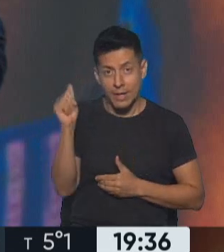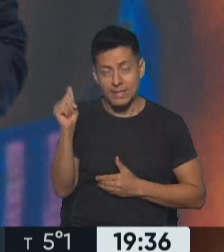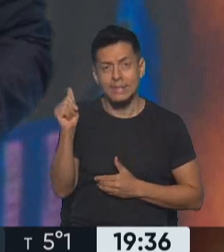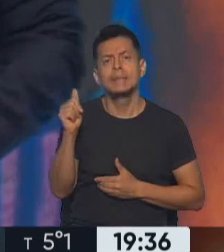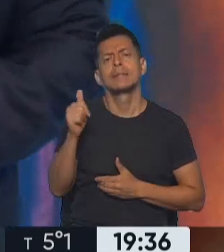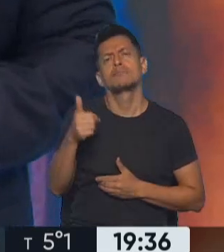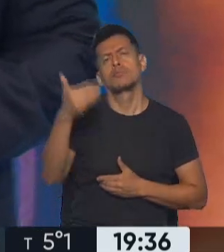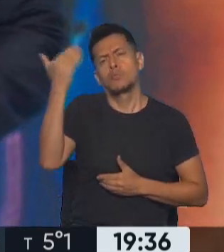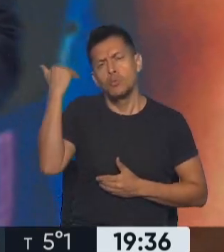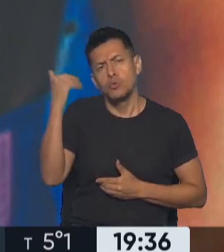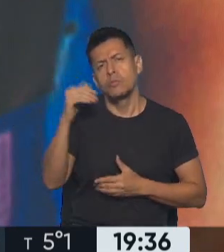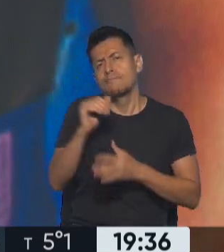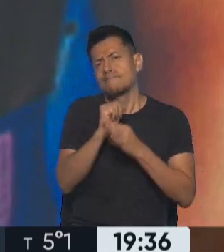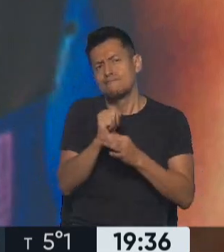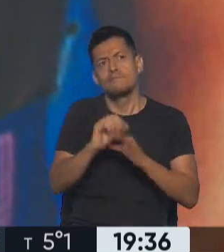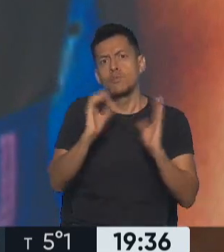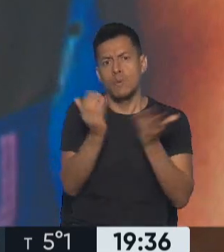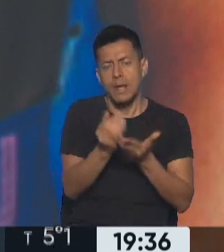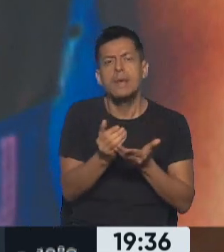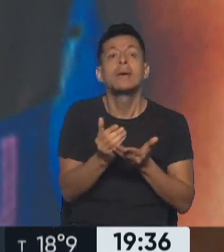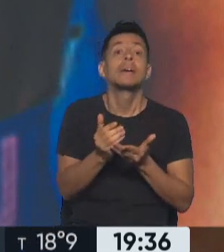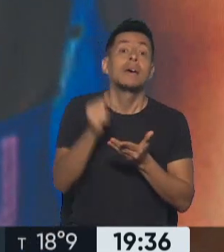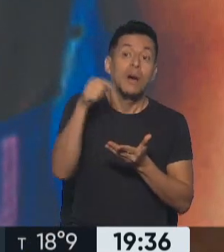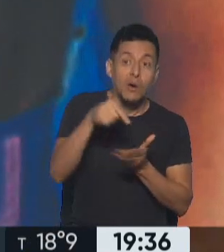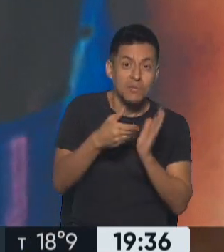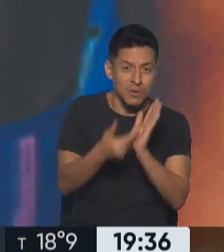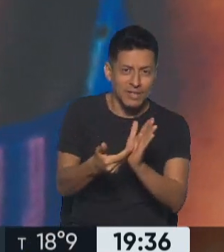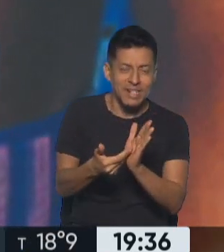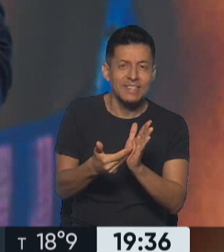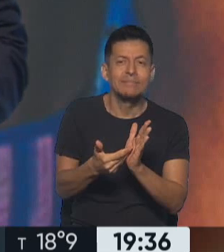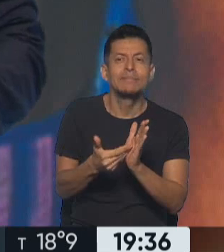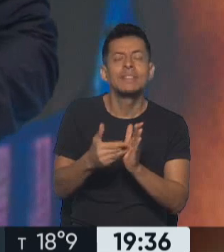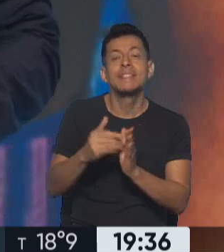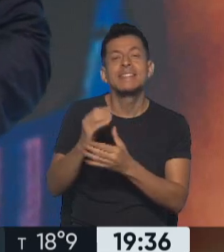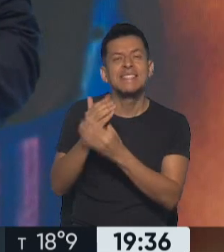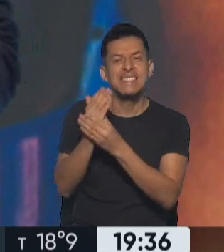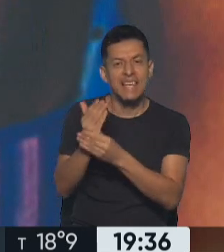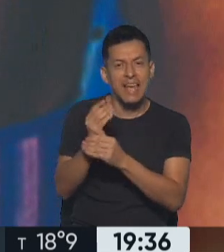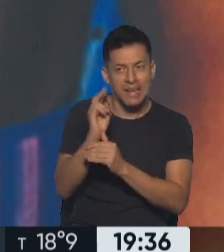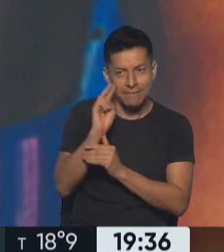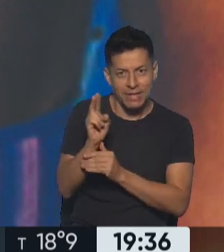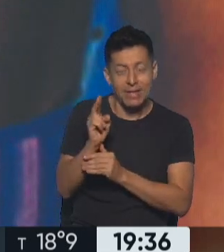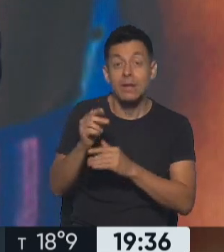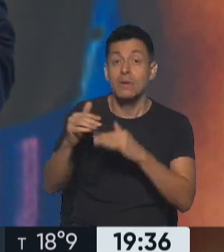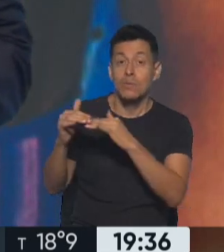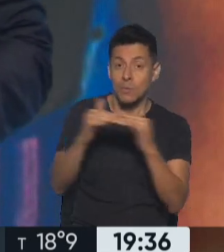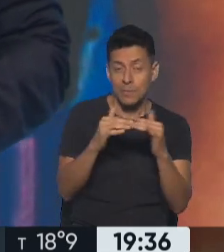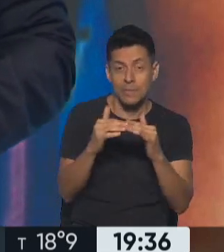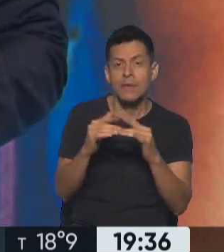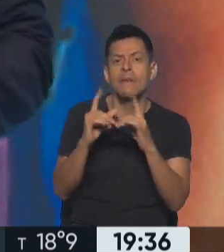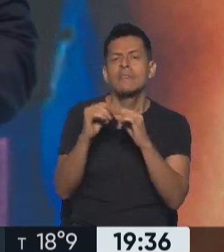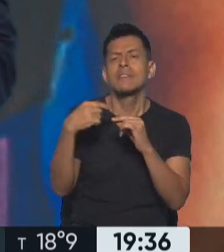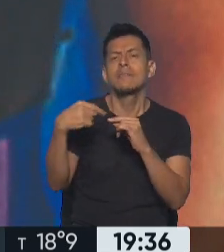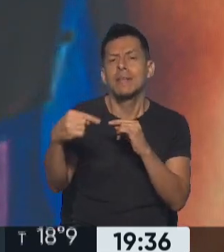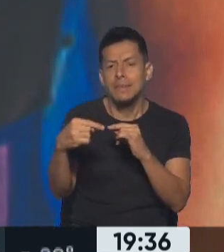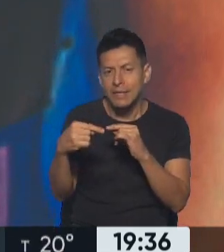porque son número uno del mundo. Bueno, y siguen demostrándolo. Vamos al cenar, porque allí se está jugando la Pro League. A ver, son distintas fechas que se van